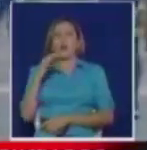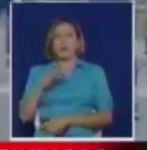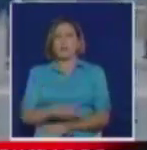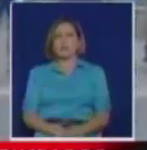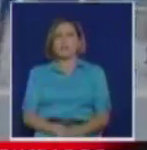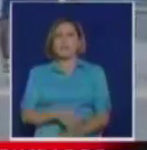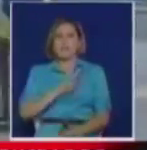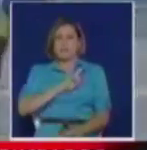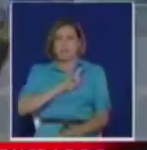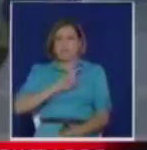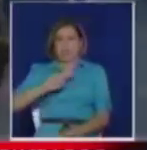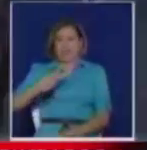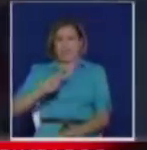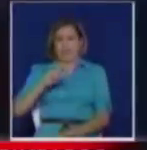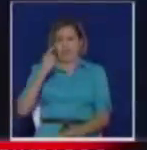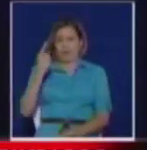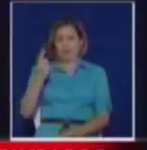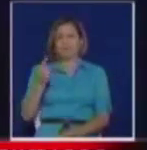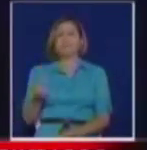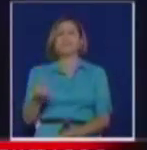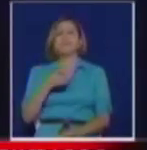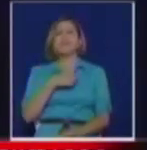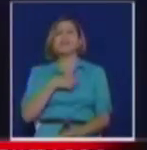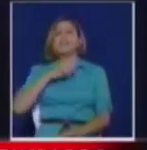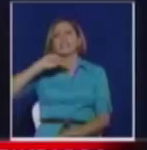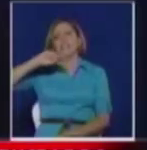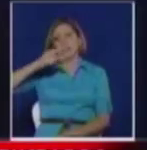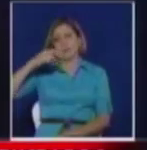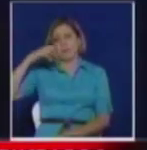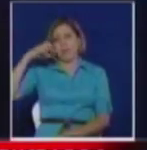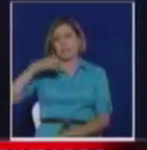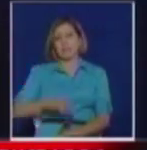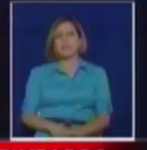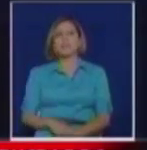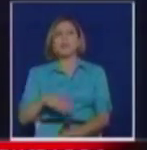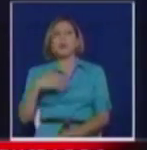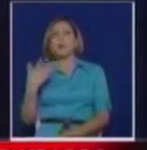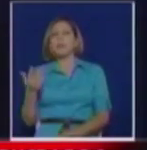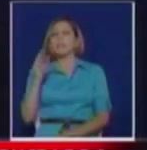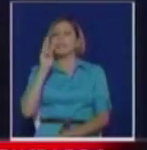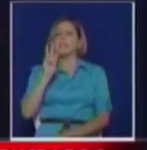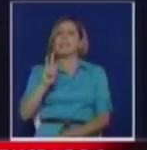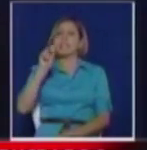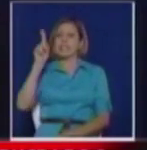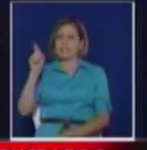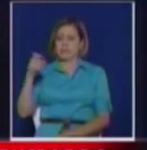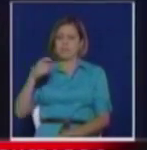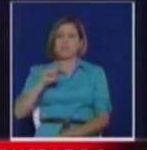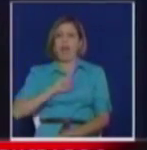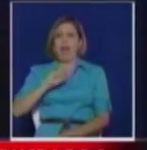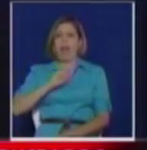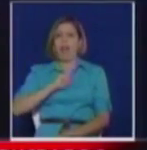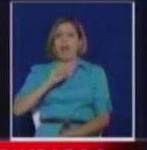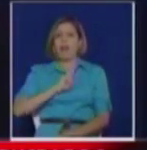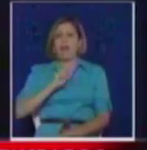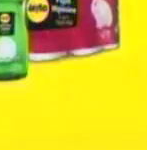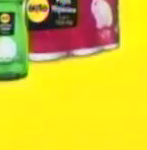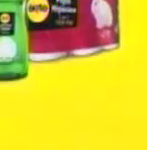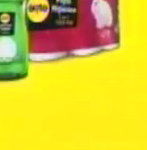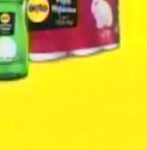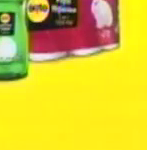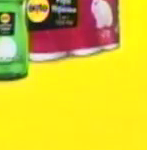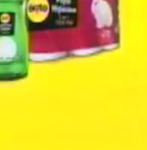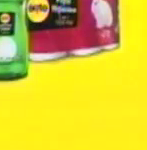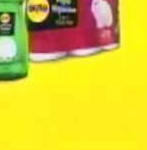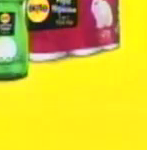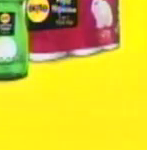se colgó la plata. Colombia suma 36 medallas en total, 23 de oro, 12 platas y una medalla de bronce.